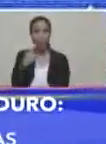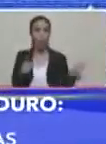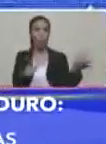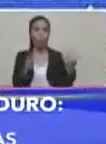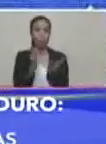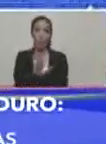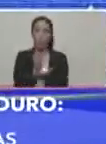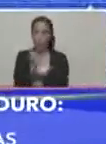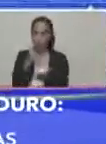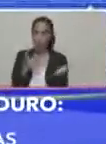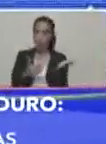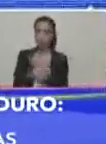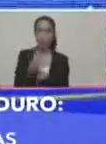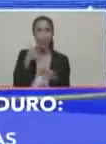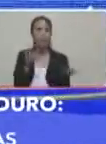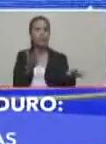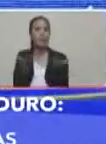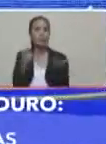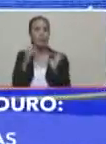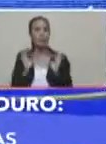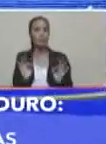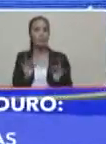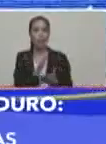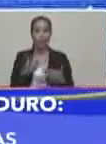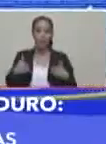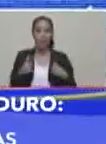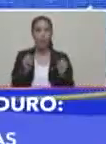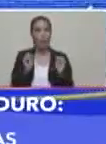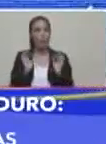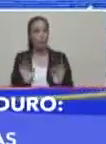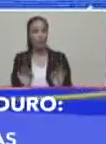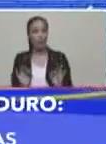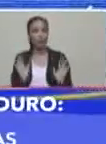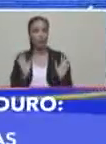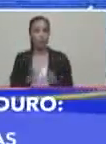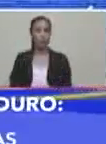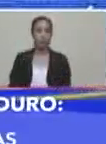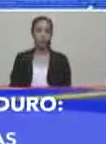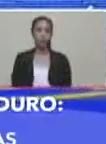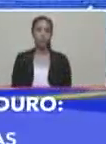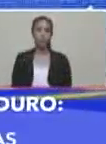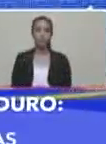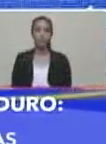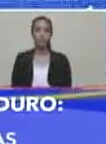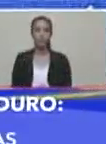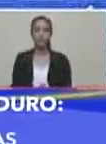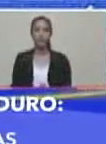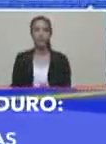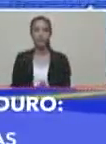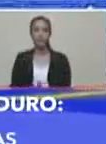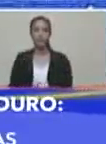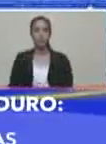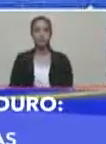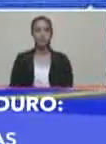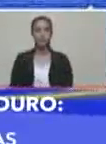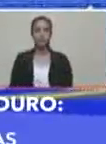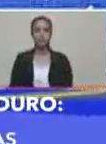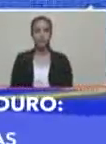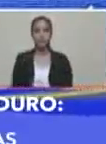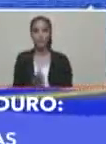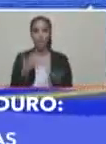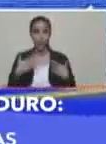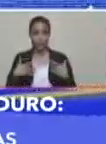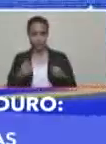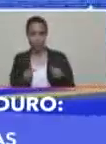cada vez más un servicio de salud que apunte hacia un nuevo sistema de salud integrado,